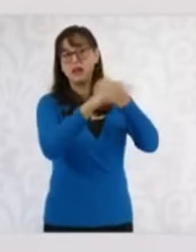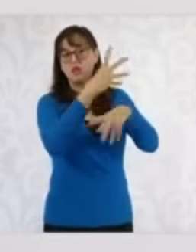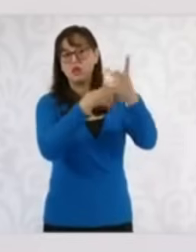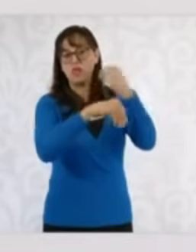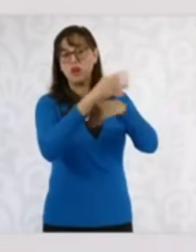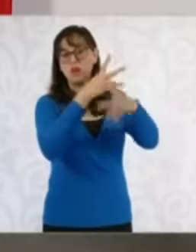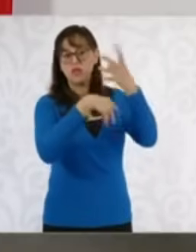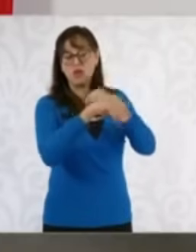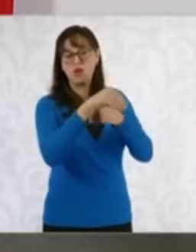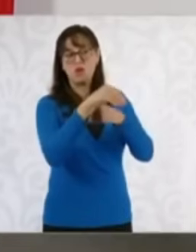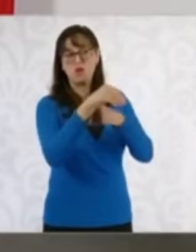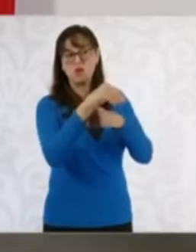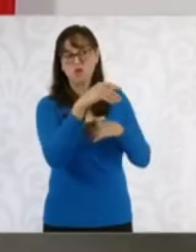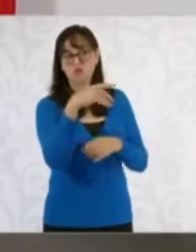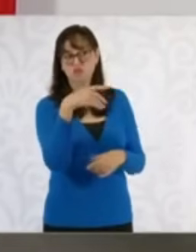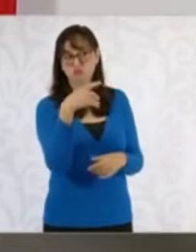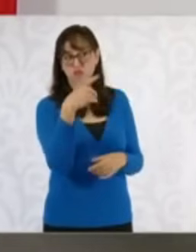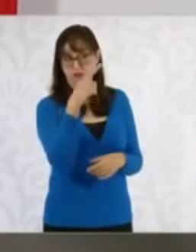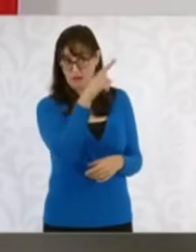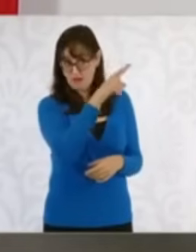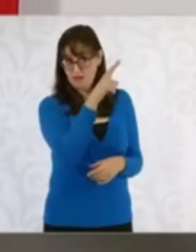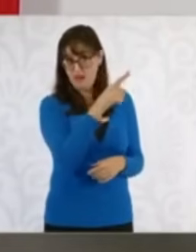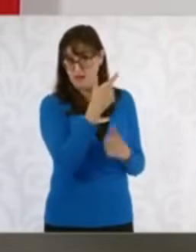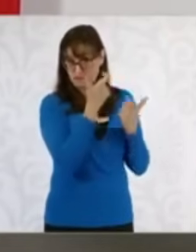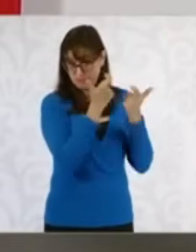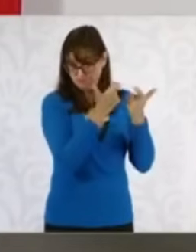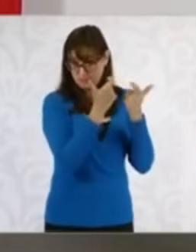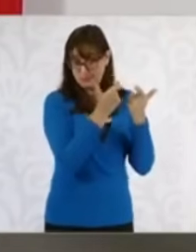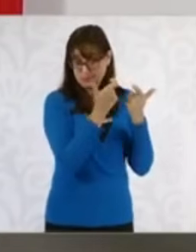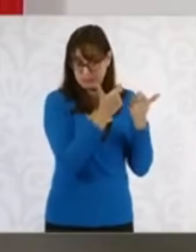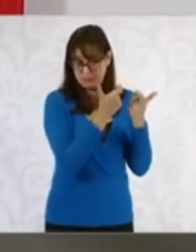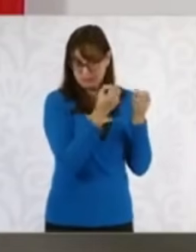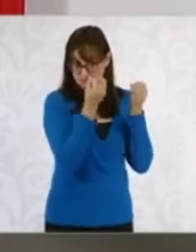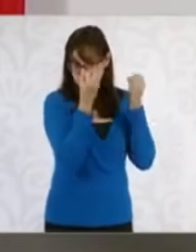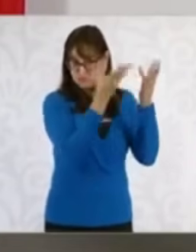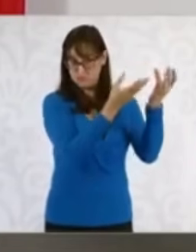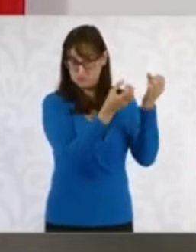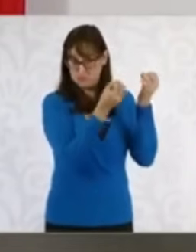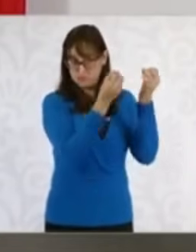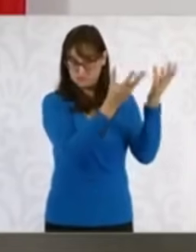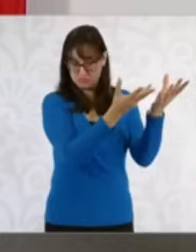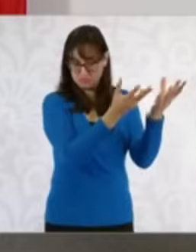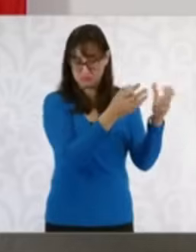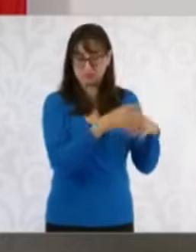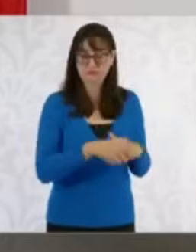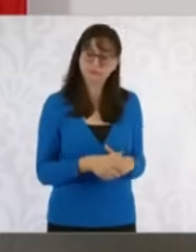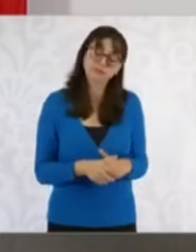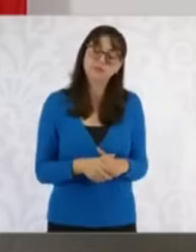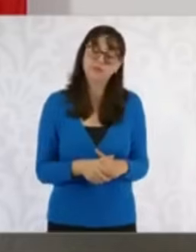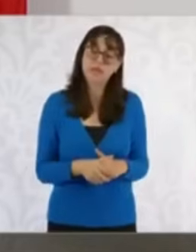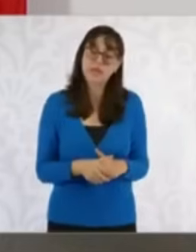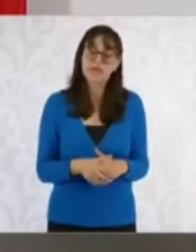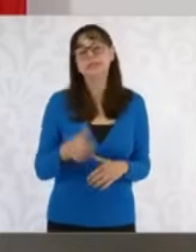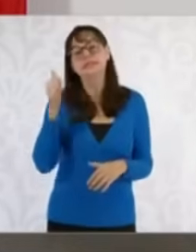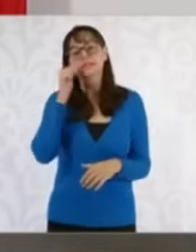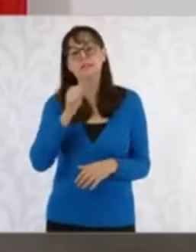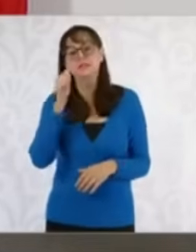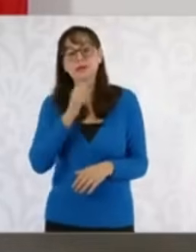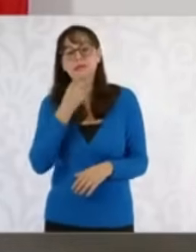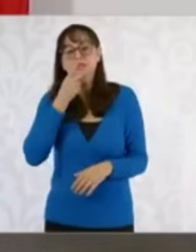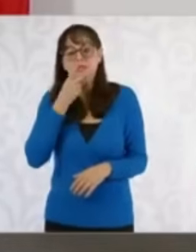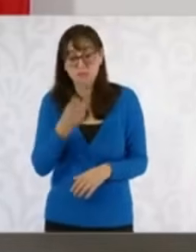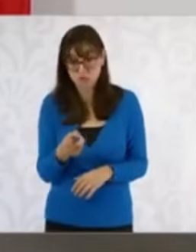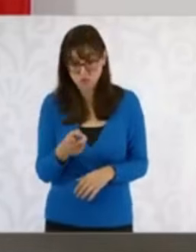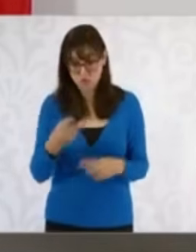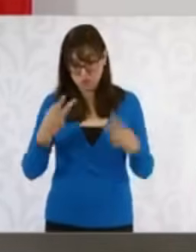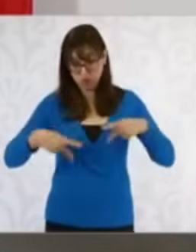hablamos de héroes y heroínas, de nuestros paisanos y paisanas, entre otras por lo que aportan a la economía nacional